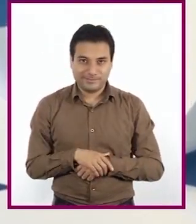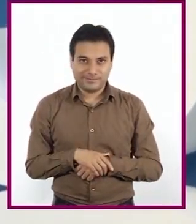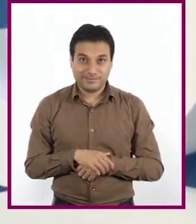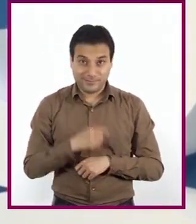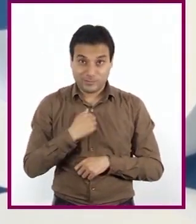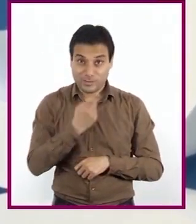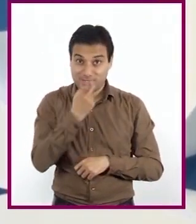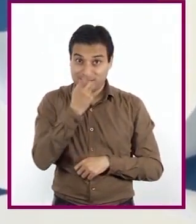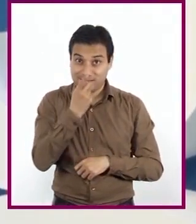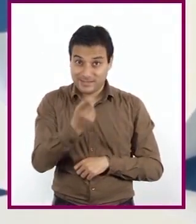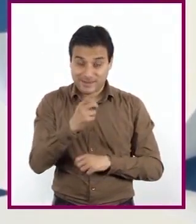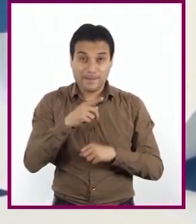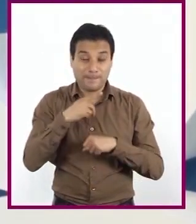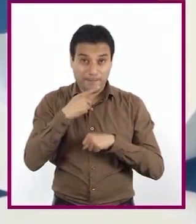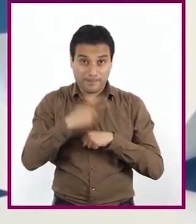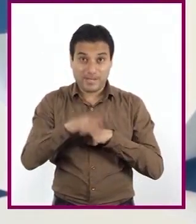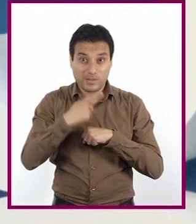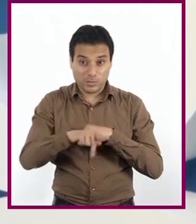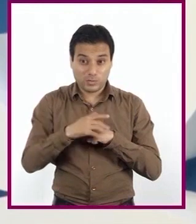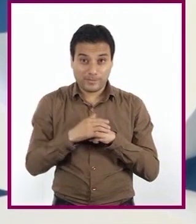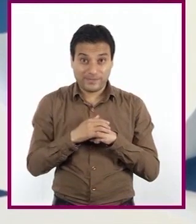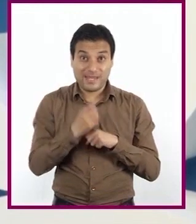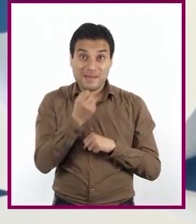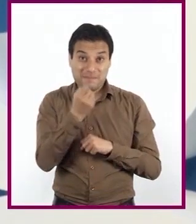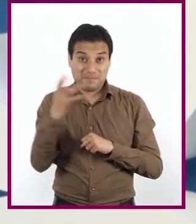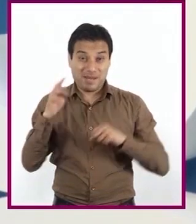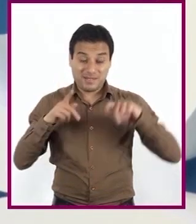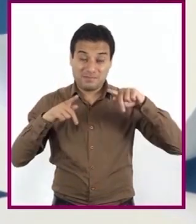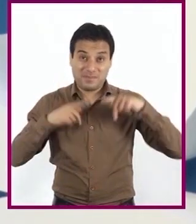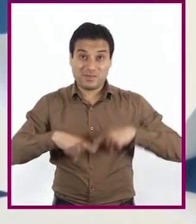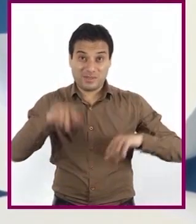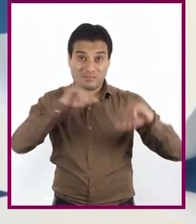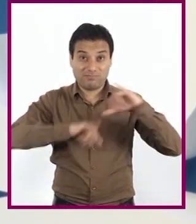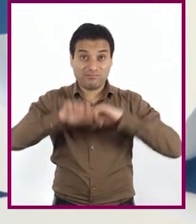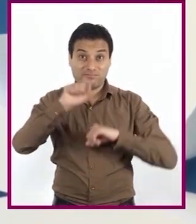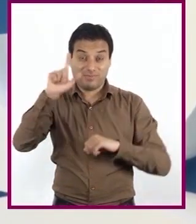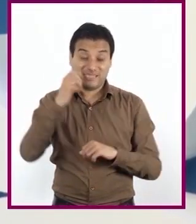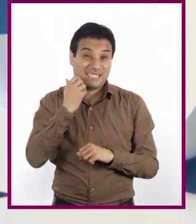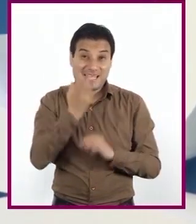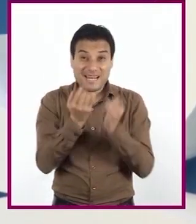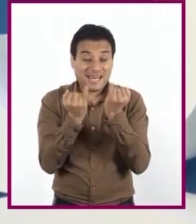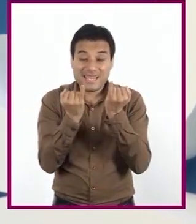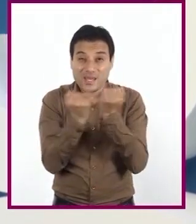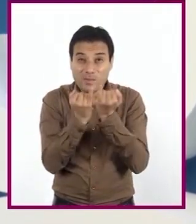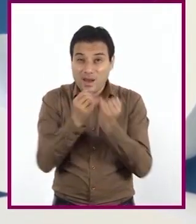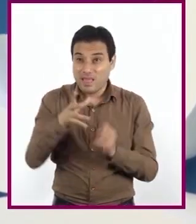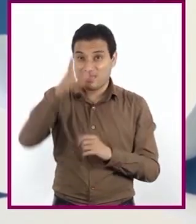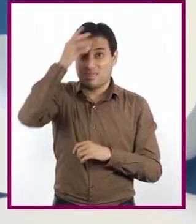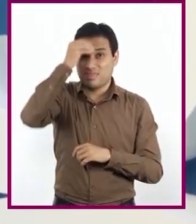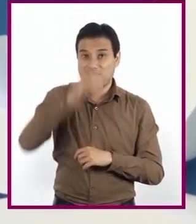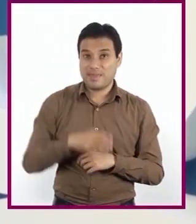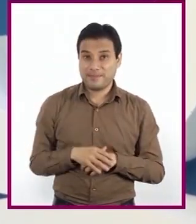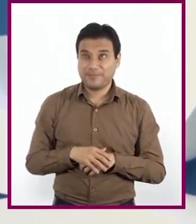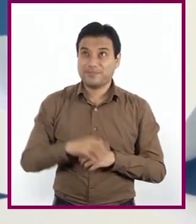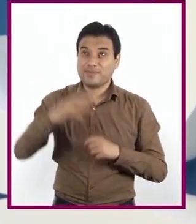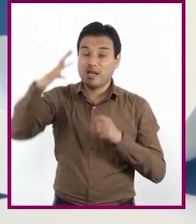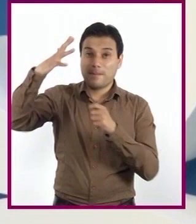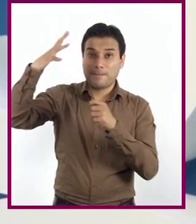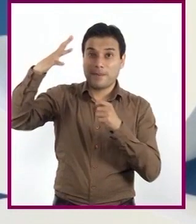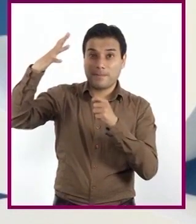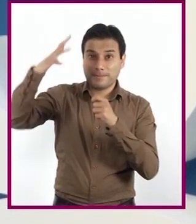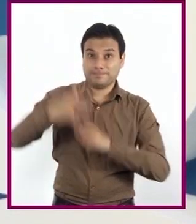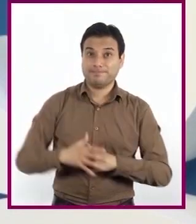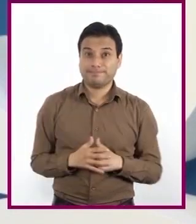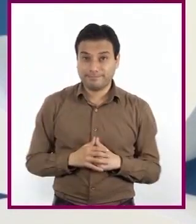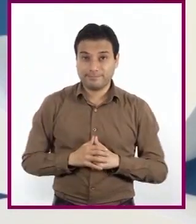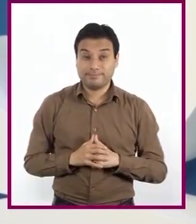es peligroso. Varios científicos de ese tiempo intentaron recrear el experimento de Franklin, quizá alentados por esta